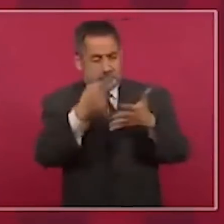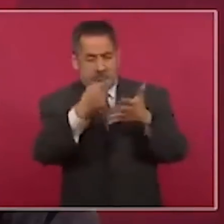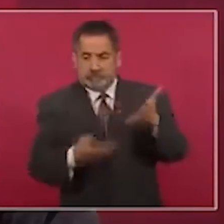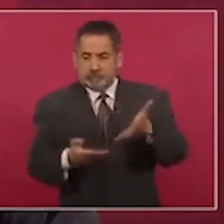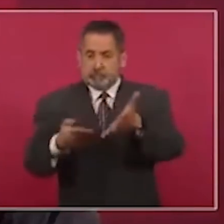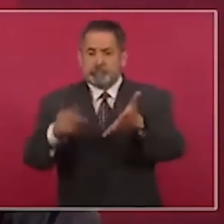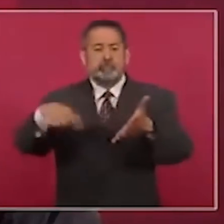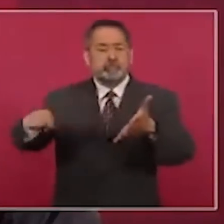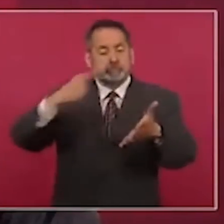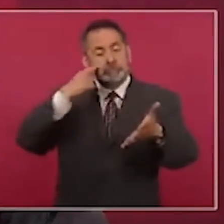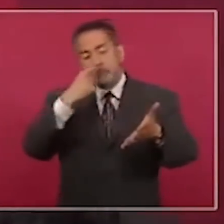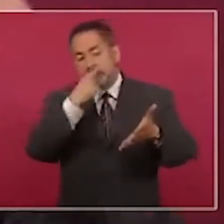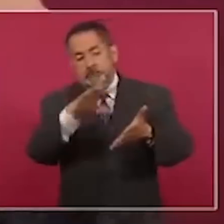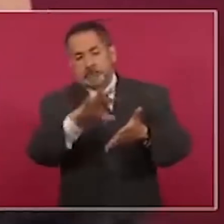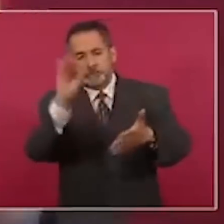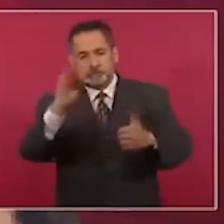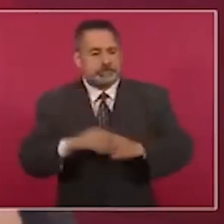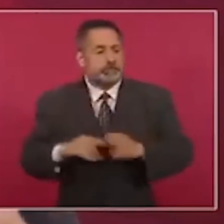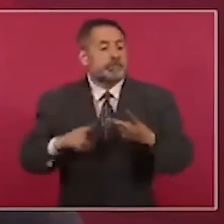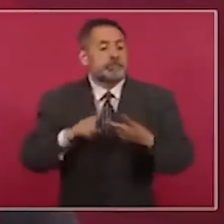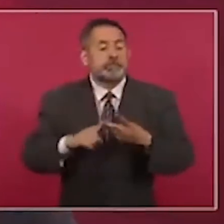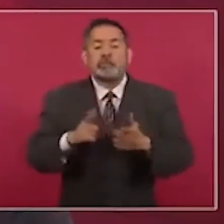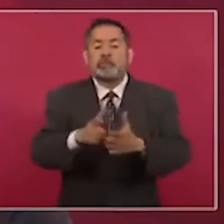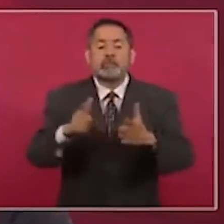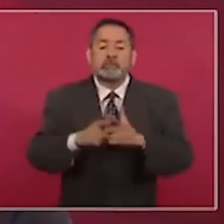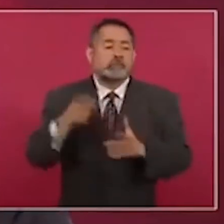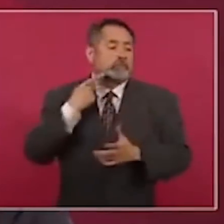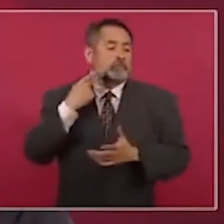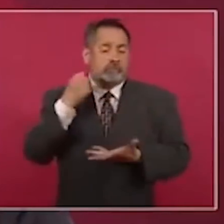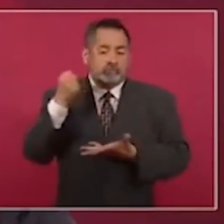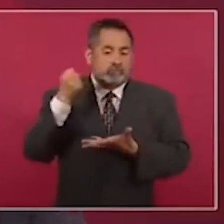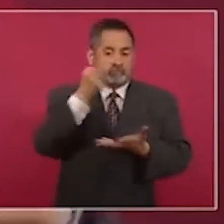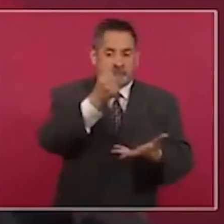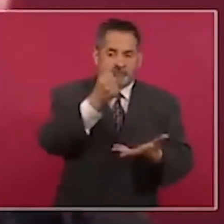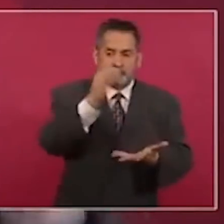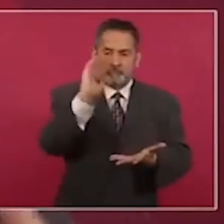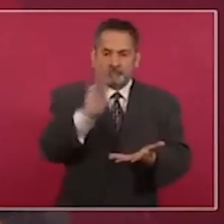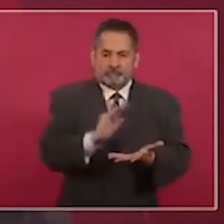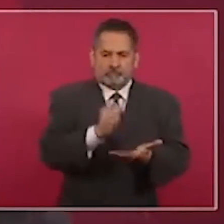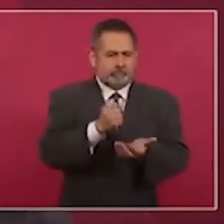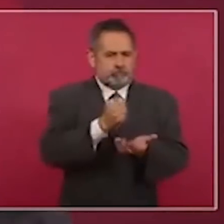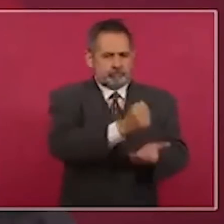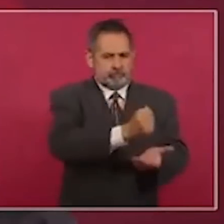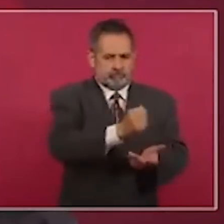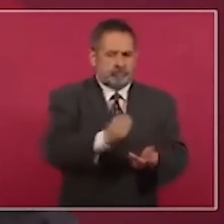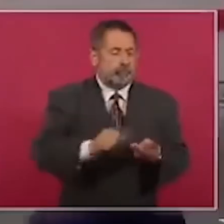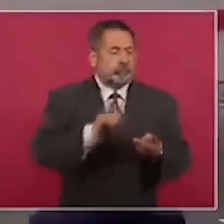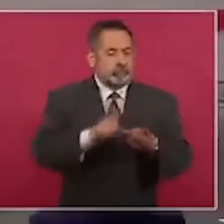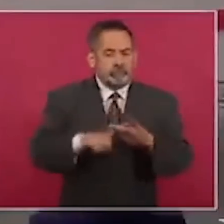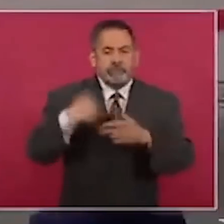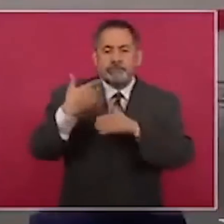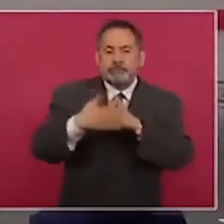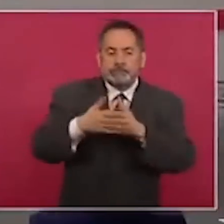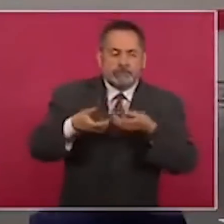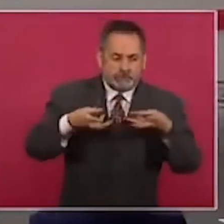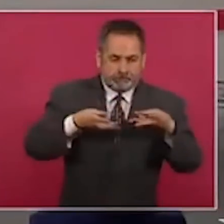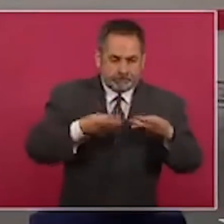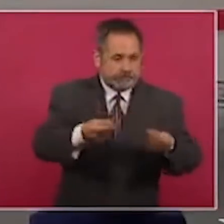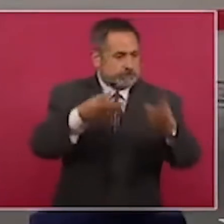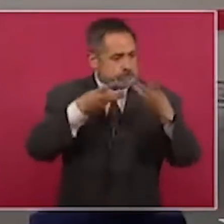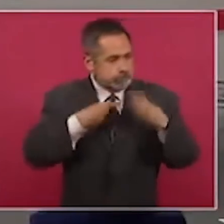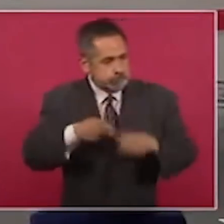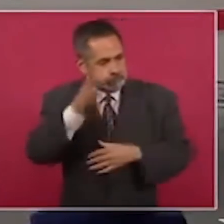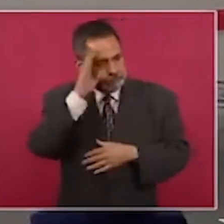financiamiento a los partidos políticos, se reduce el costo de las elecciones, se garantiza con la posibilidad del